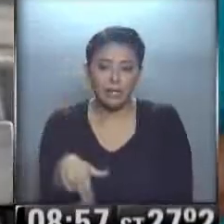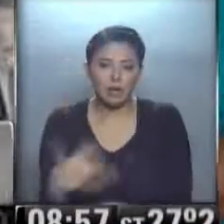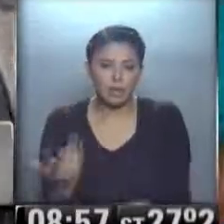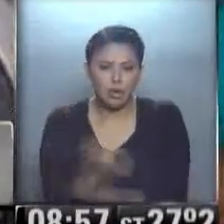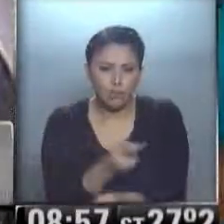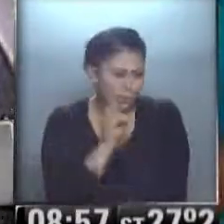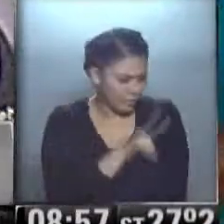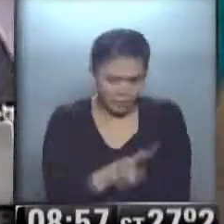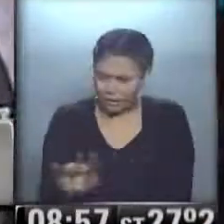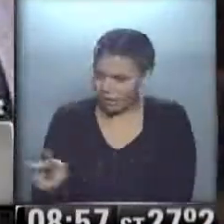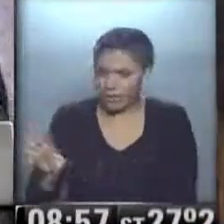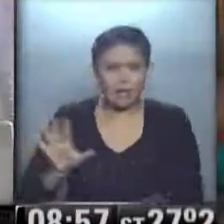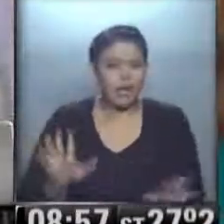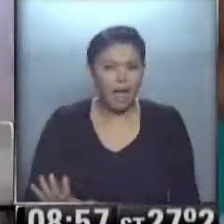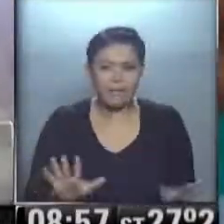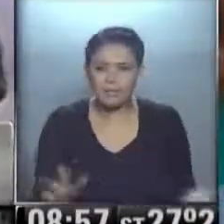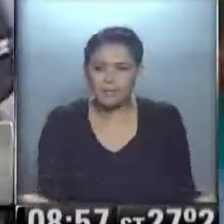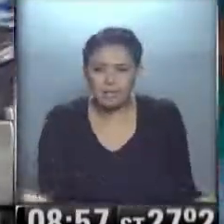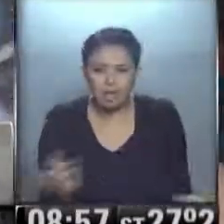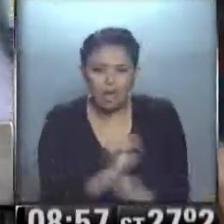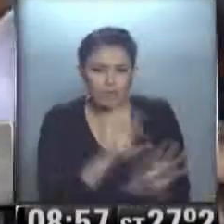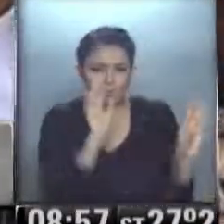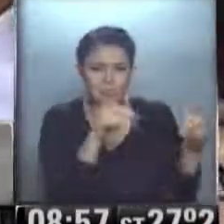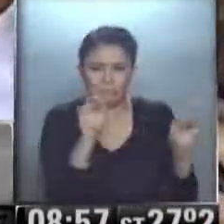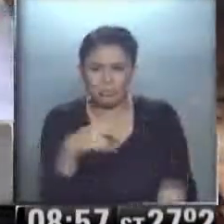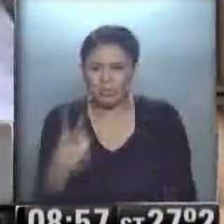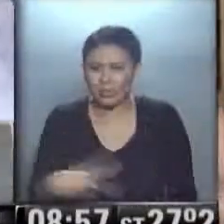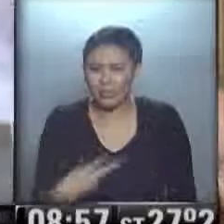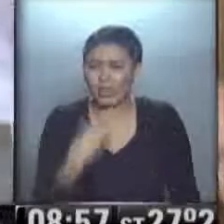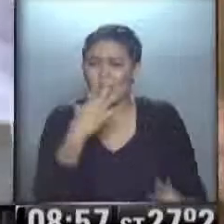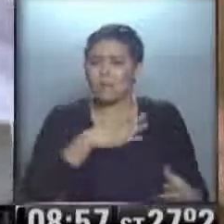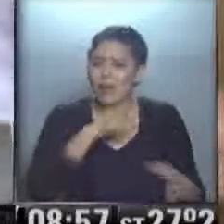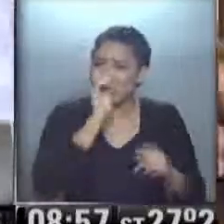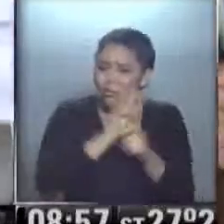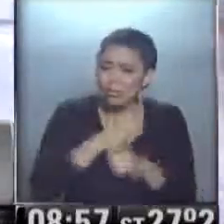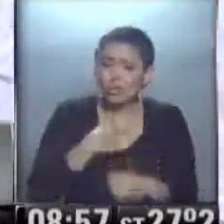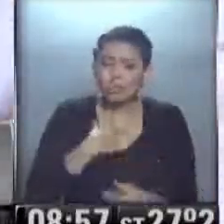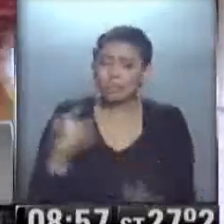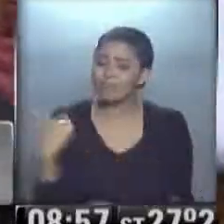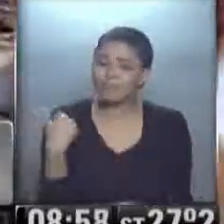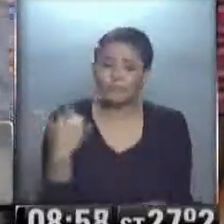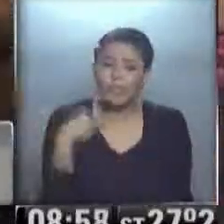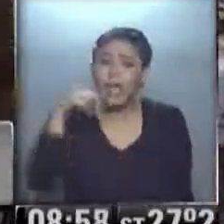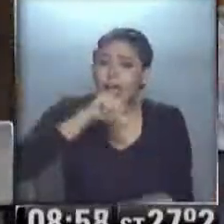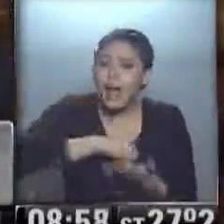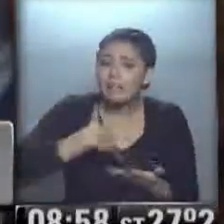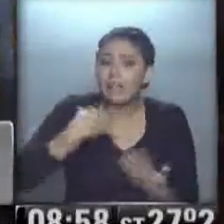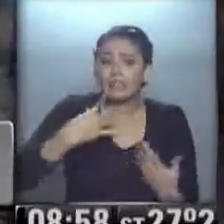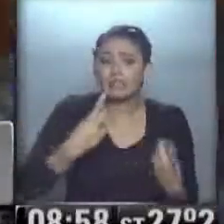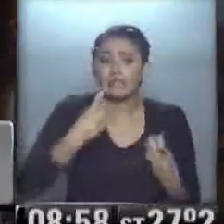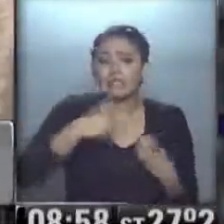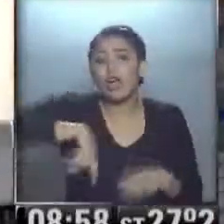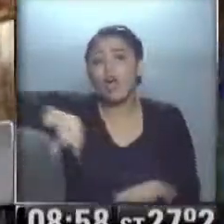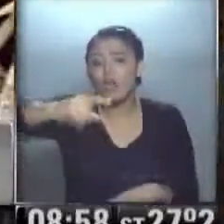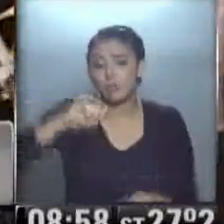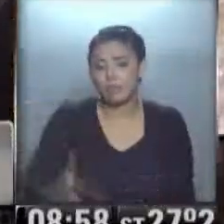ver el estado de desprolijidades falta de mantenimiento que me apena porque este país no se merece una estación de